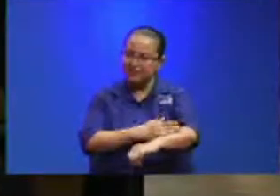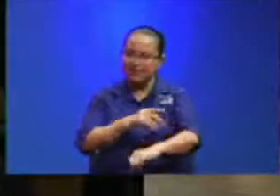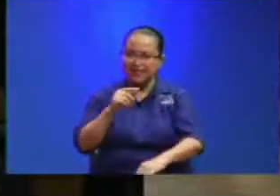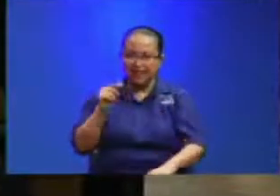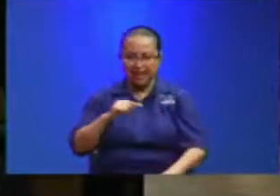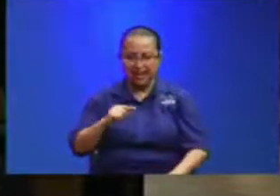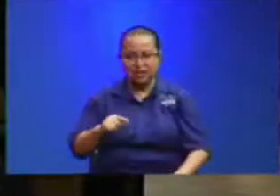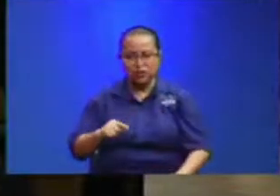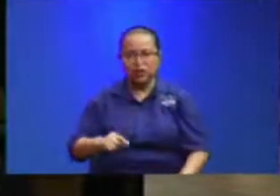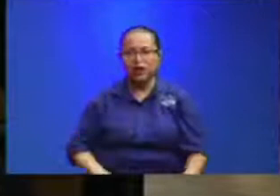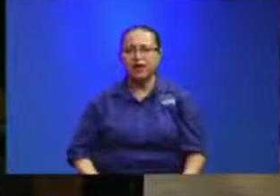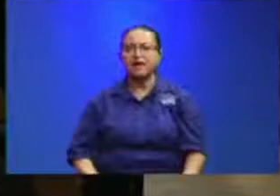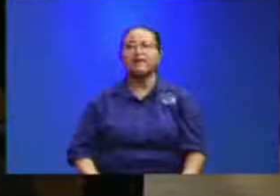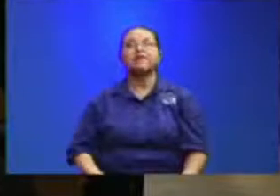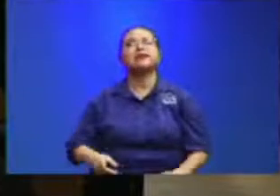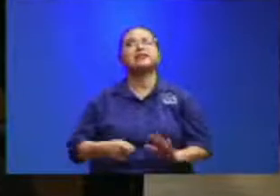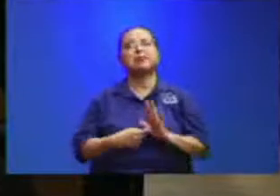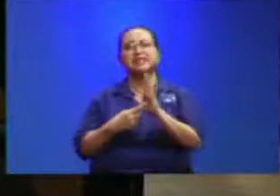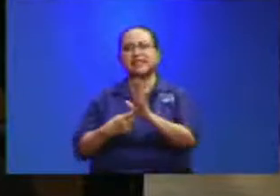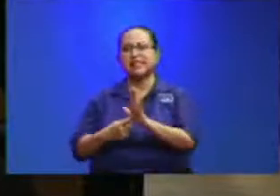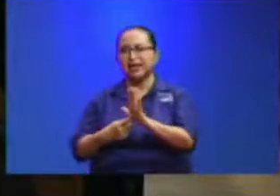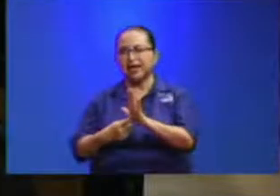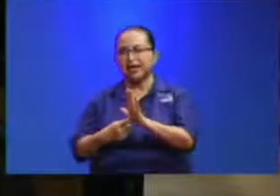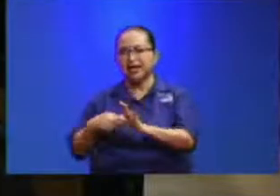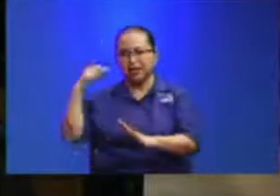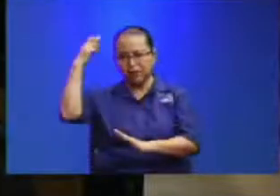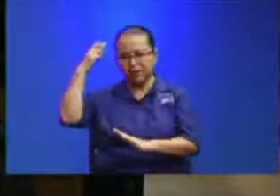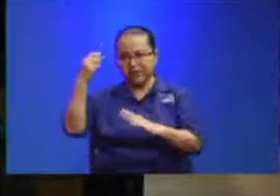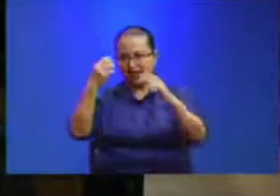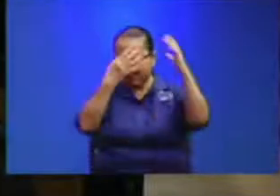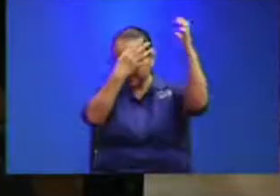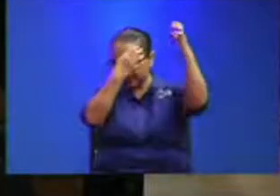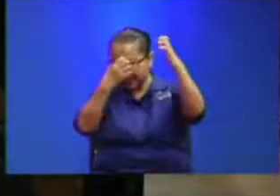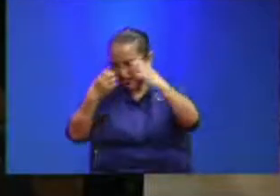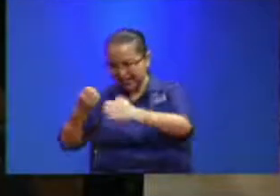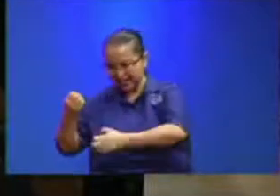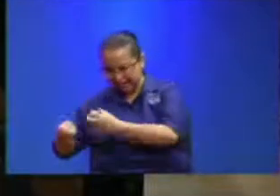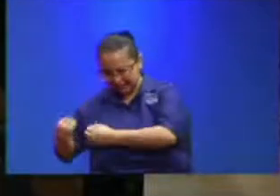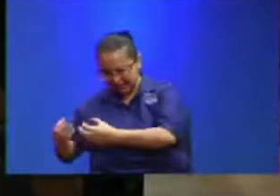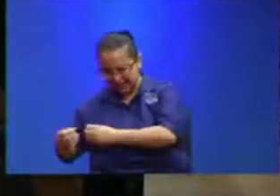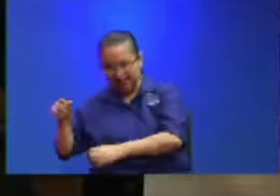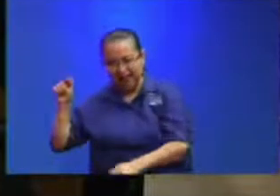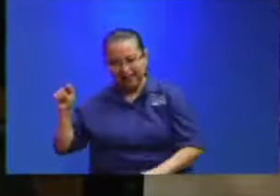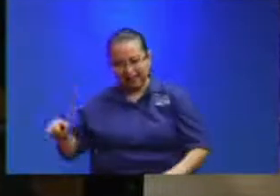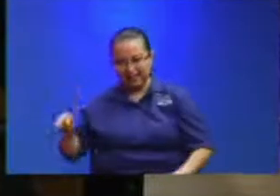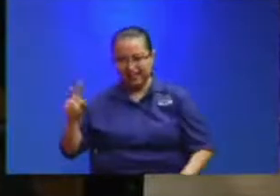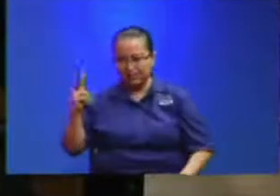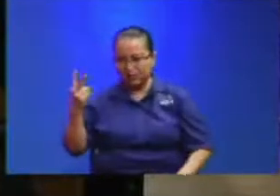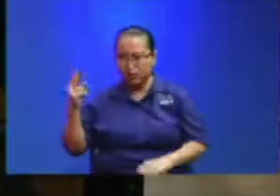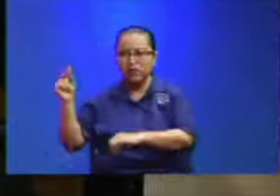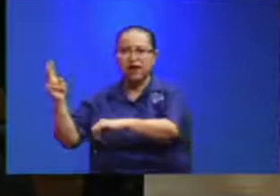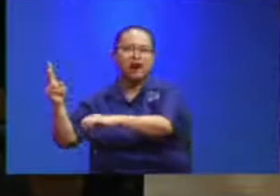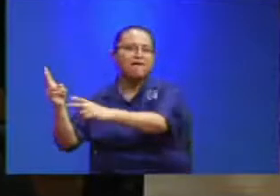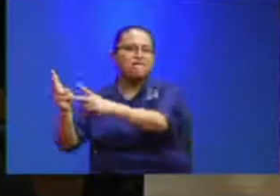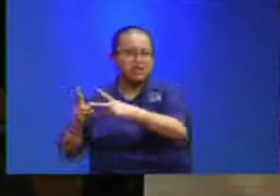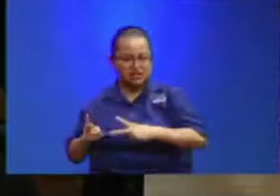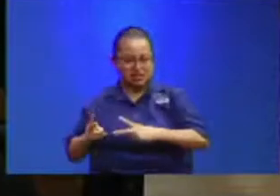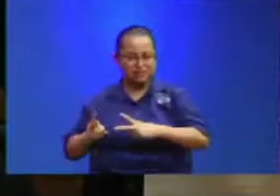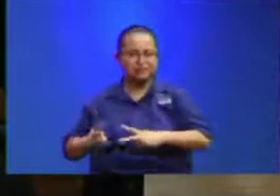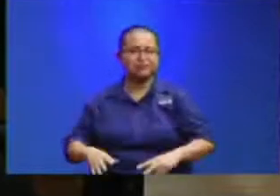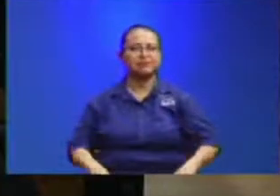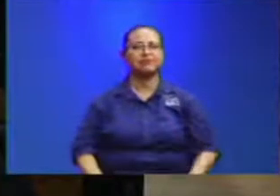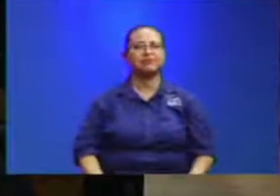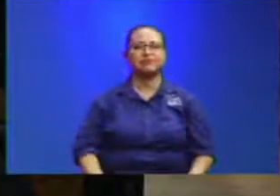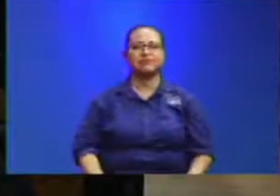elías eso no me lo inventé yo ni estoy predicando tonterías le reprendió en el nombre jesús y yo creo con